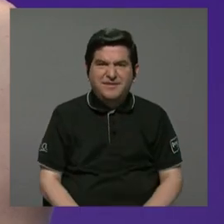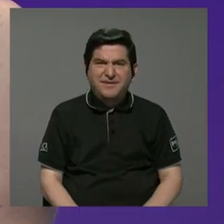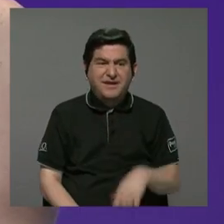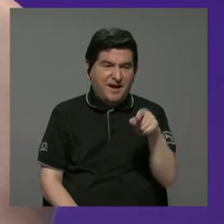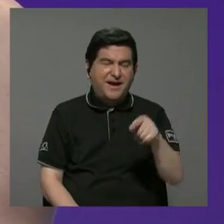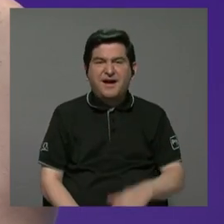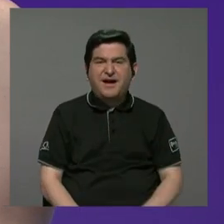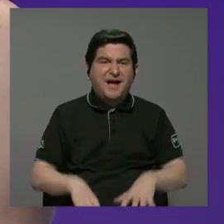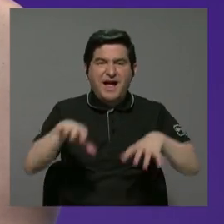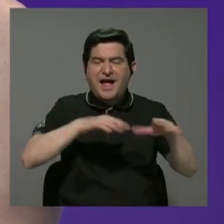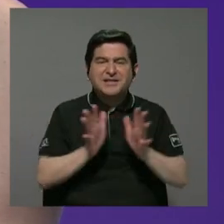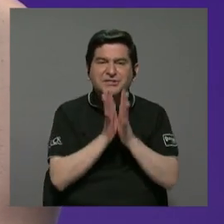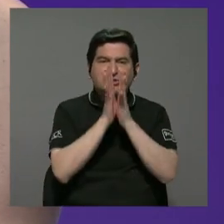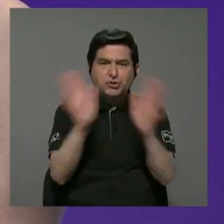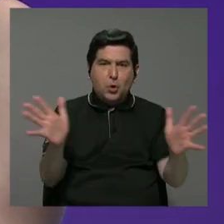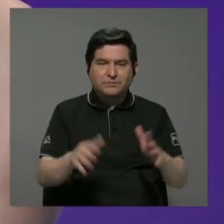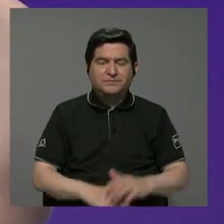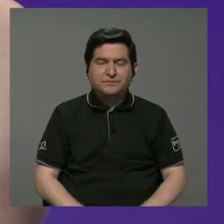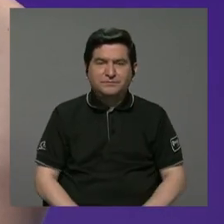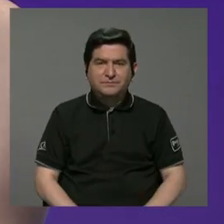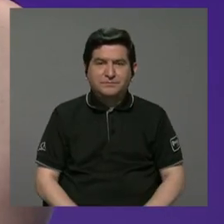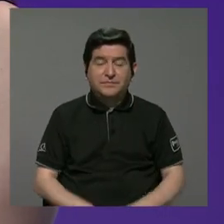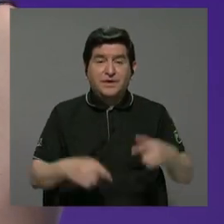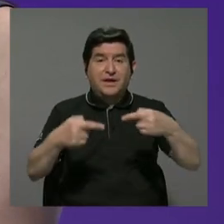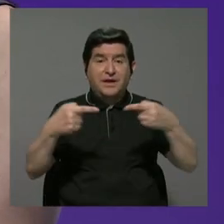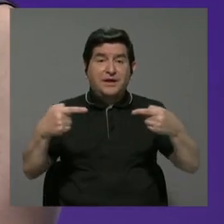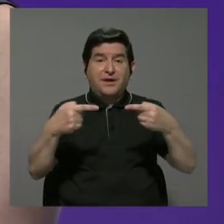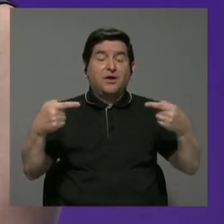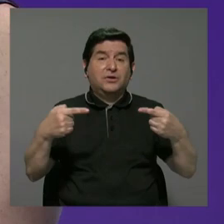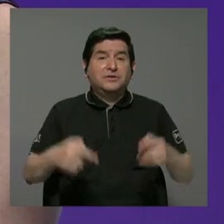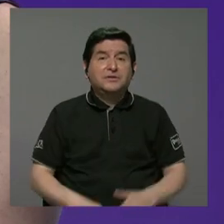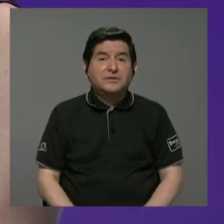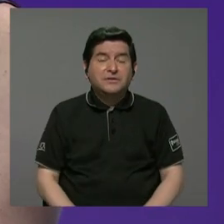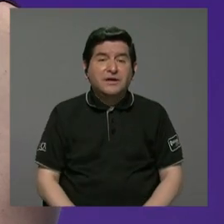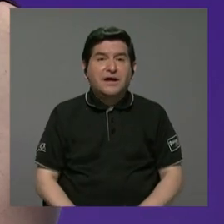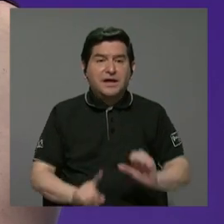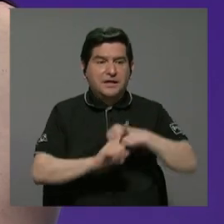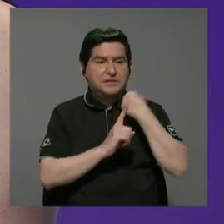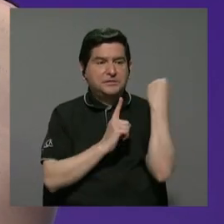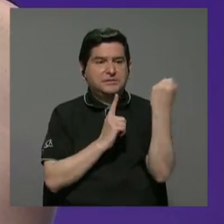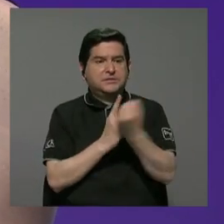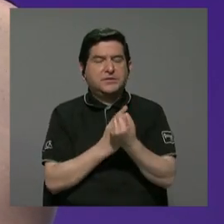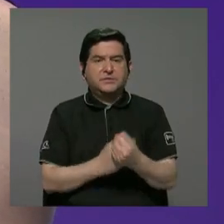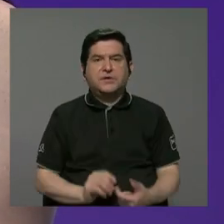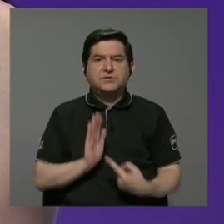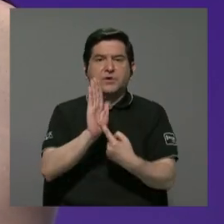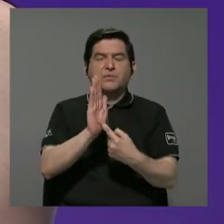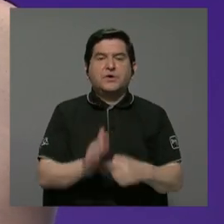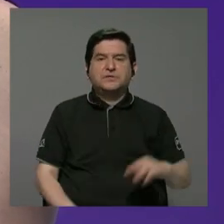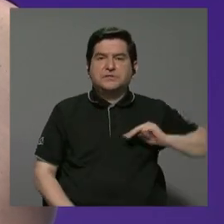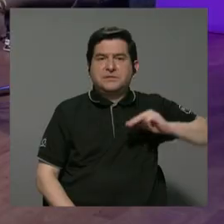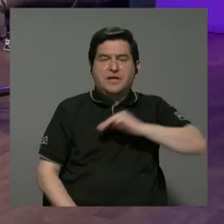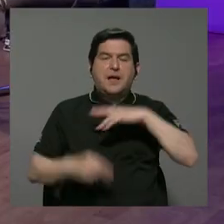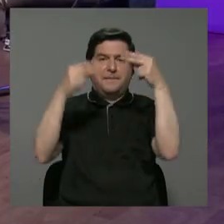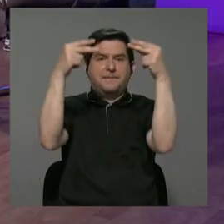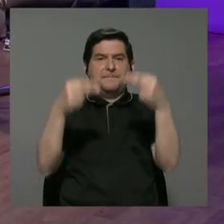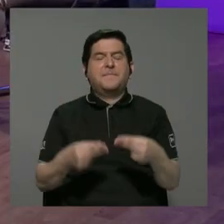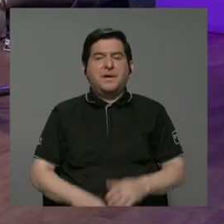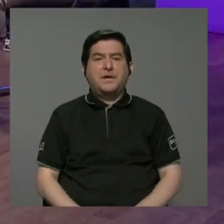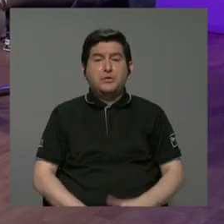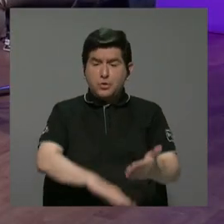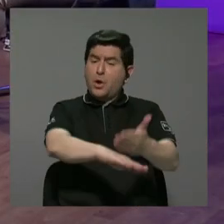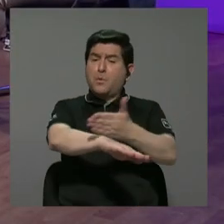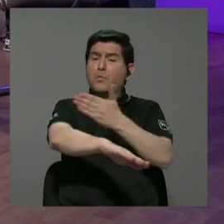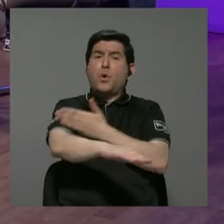se financia la acción pública. Y esto contrariado con un panorama que nos plantean desde el Ministerio de Hacienda de